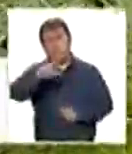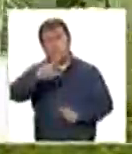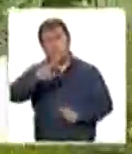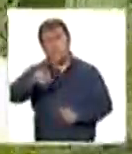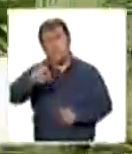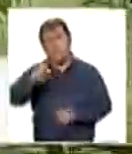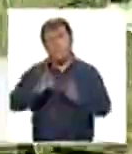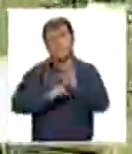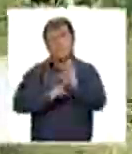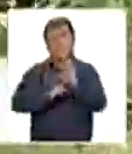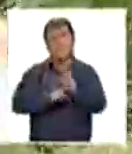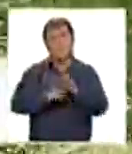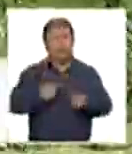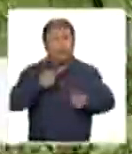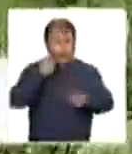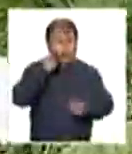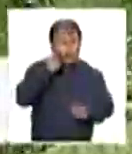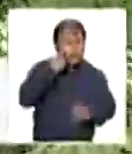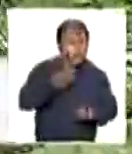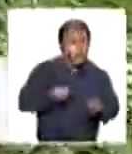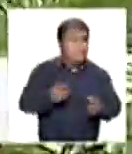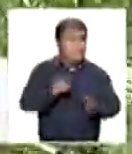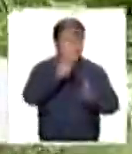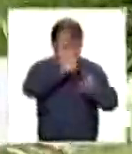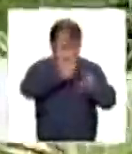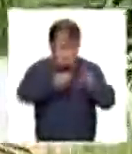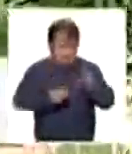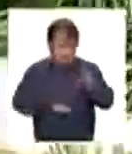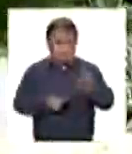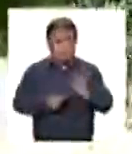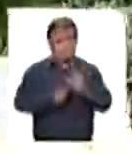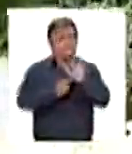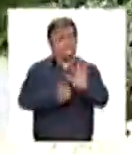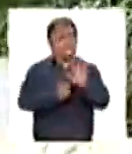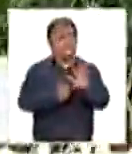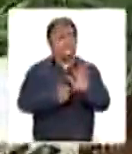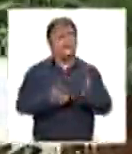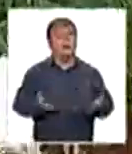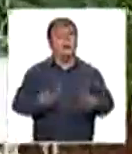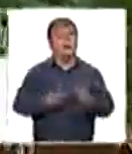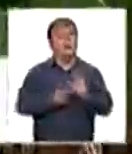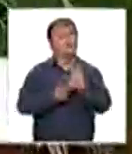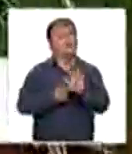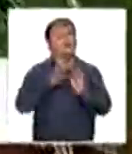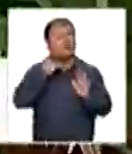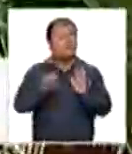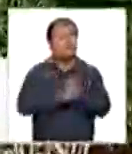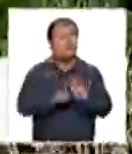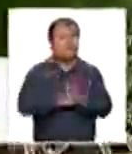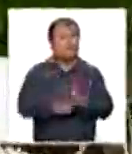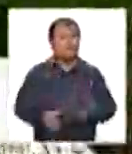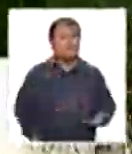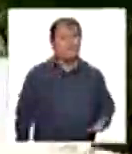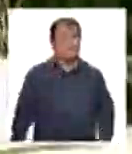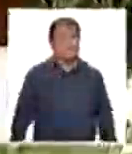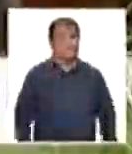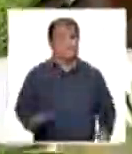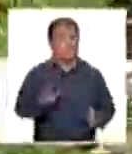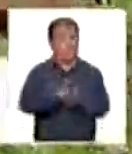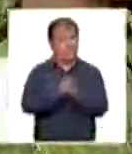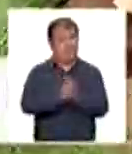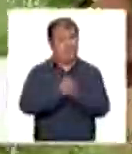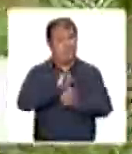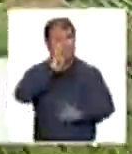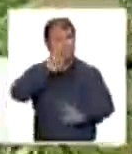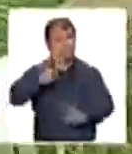de Casa Cor, para poder conocer detalles de estas exposiciones. Vamos a mostrar cada una de ellas. Por ejemplo, con nuestro compañero